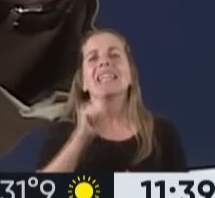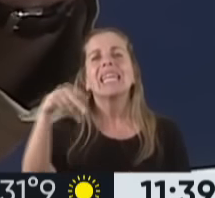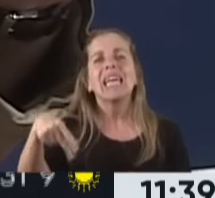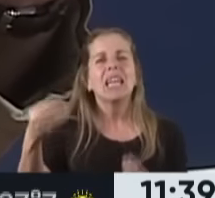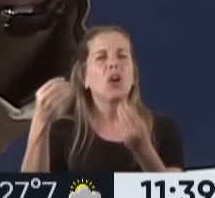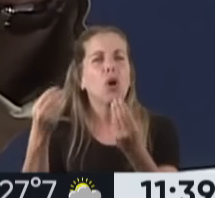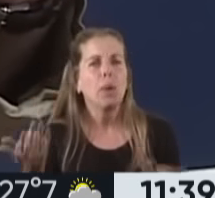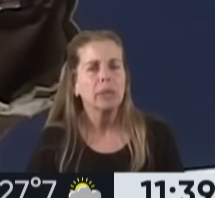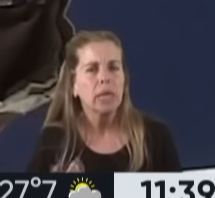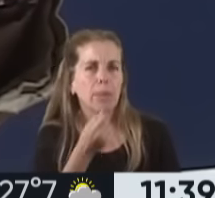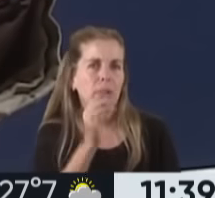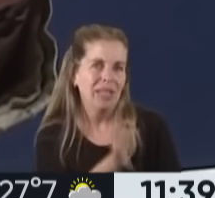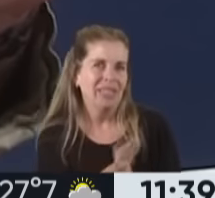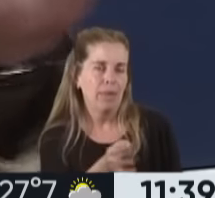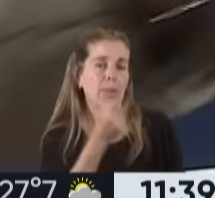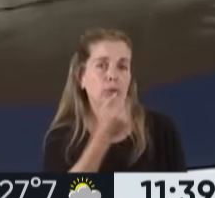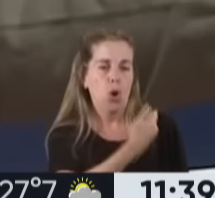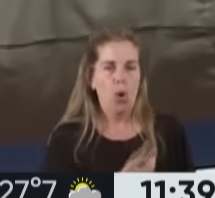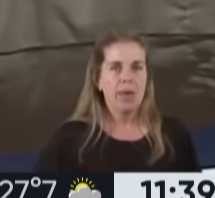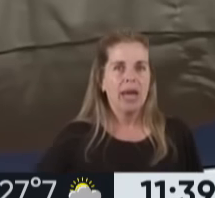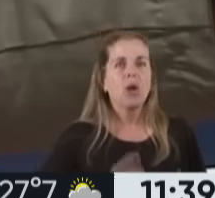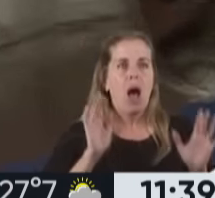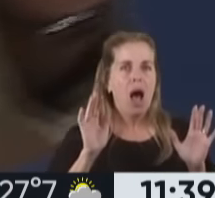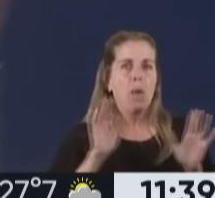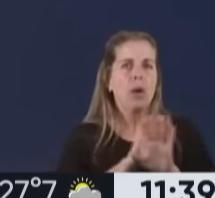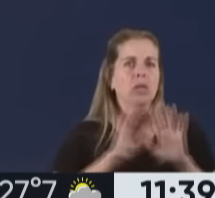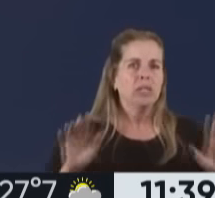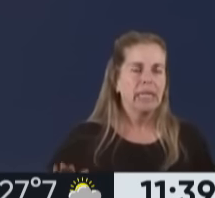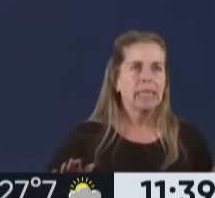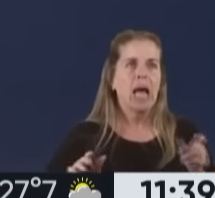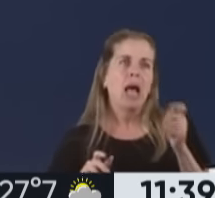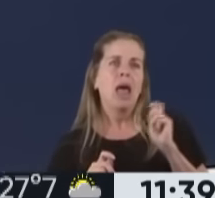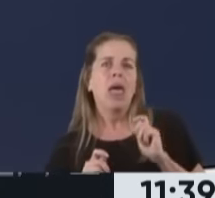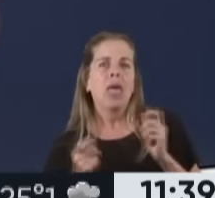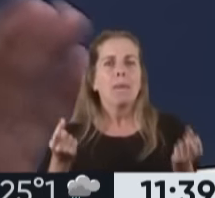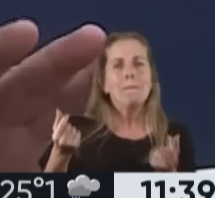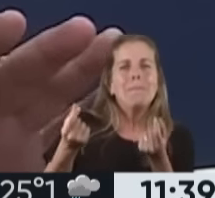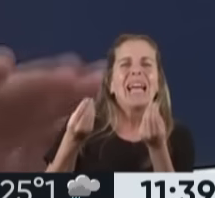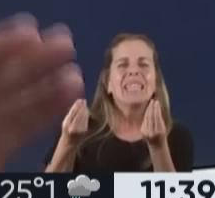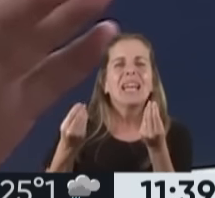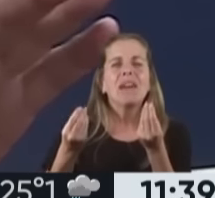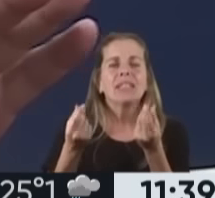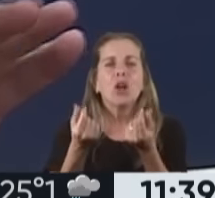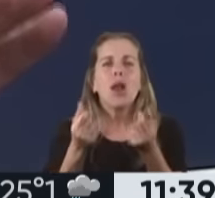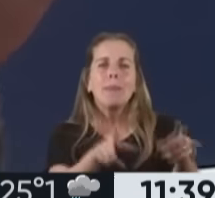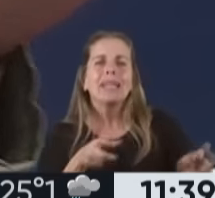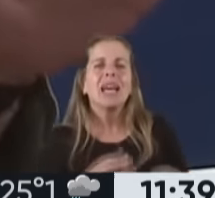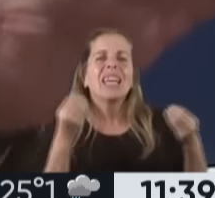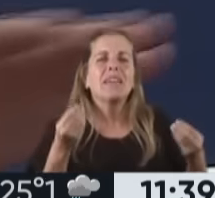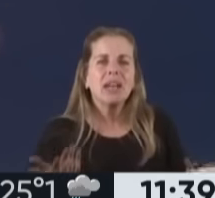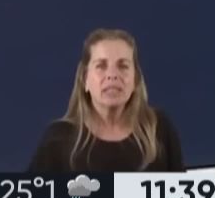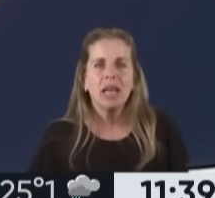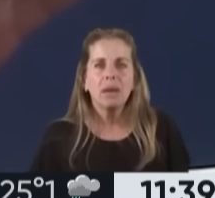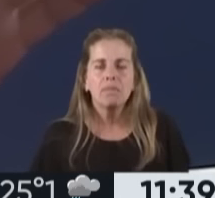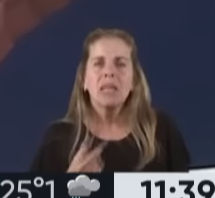de plata que haga el gobierno nacional dice, le dio al aliado, le dio al otro, no le dio al otro, y se